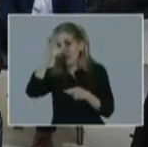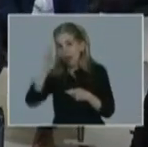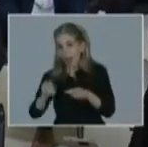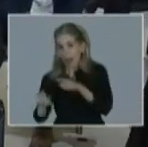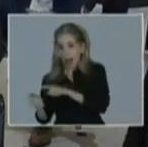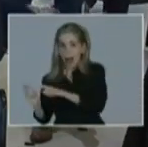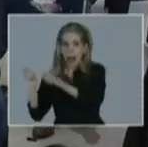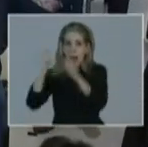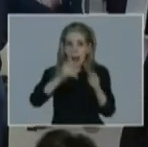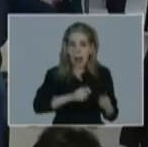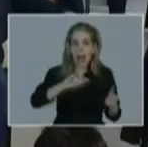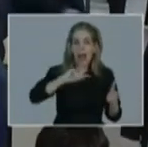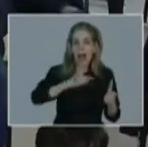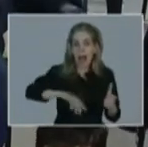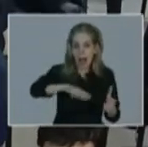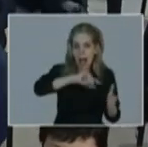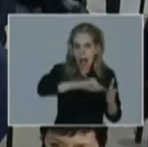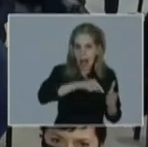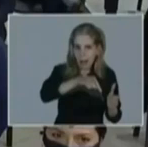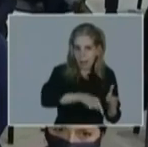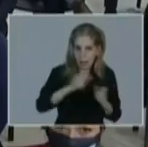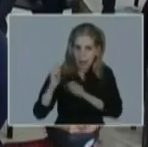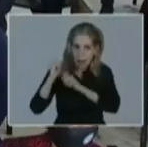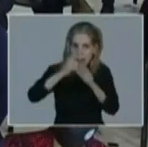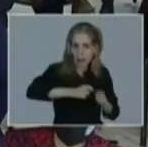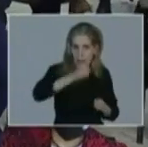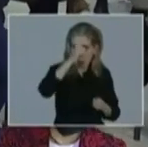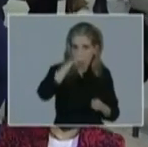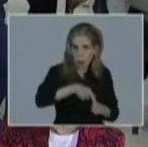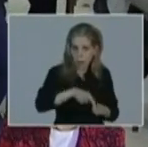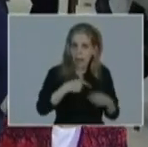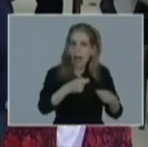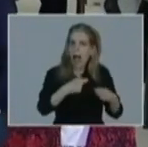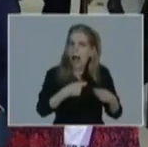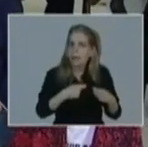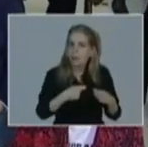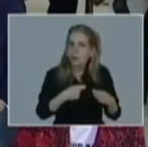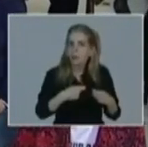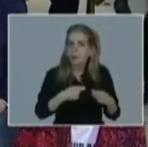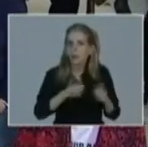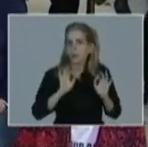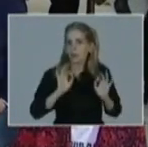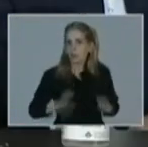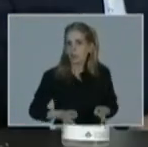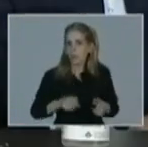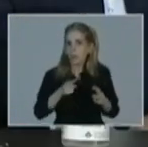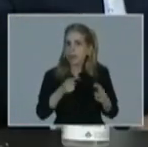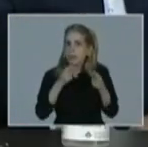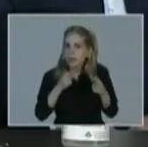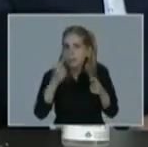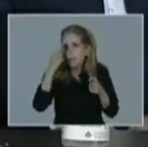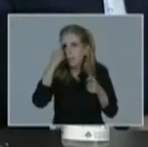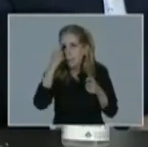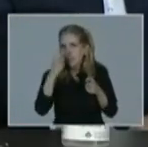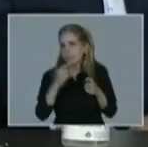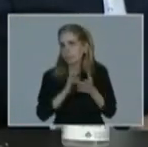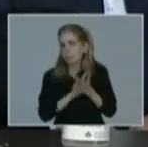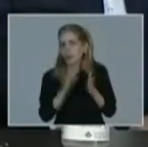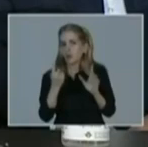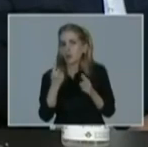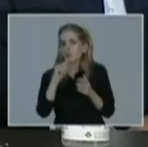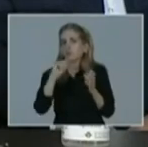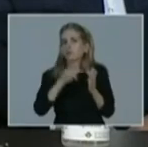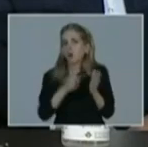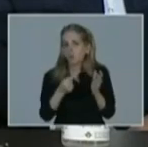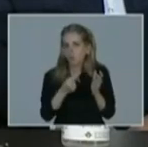oposición. Vicentín no fue la oposición. La reforma judicial, 10 mil millones de pesos, 1.400